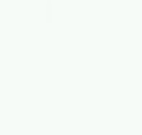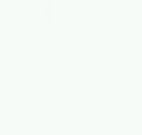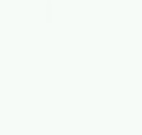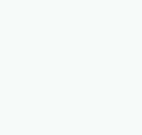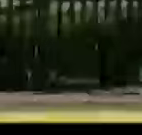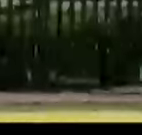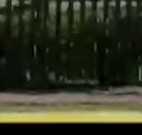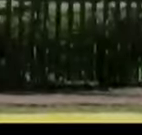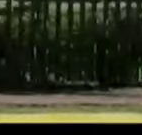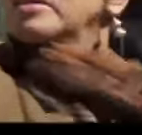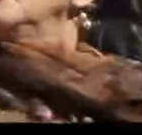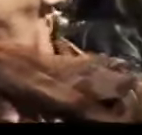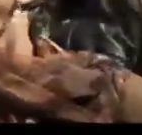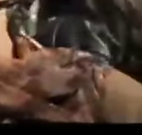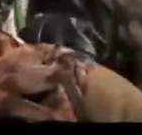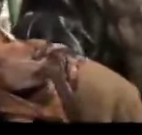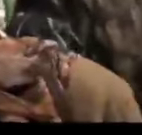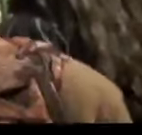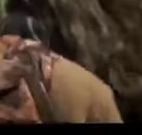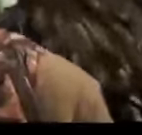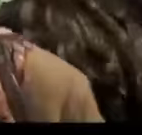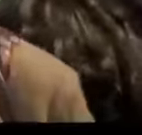país.